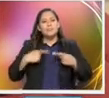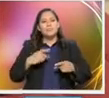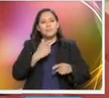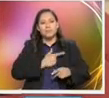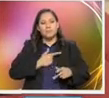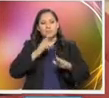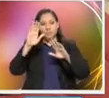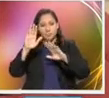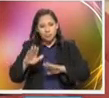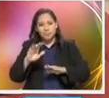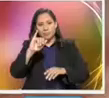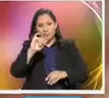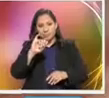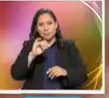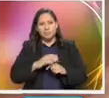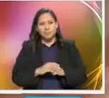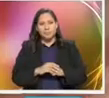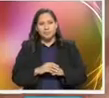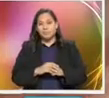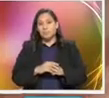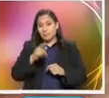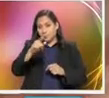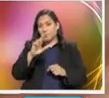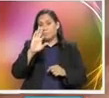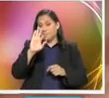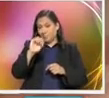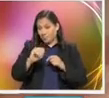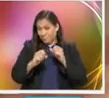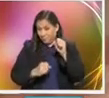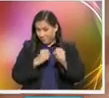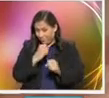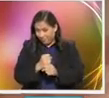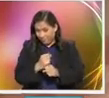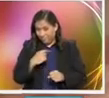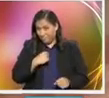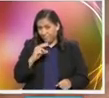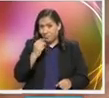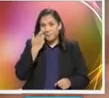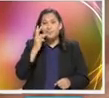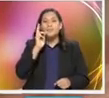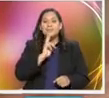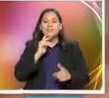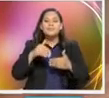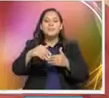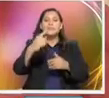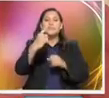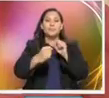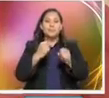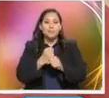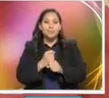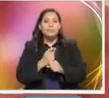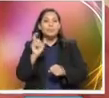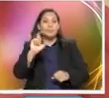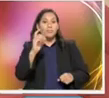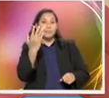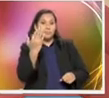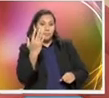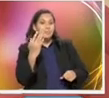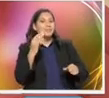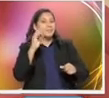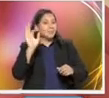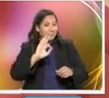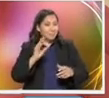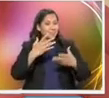Sí, exactamente. Bueno, y yo no quiero ver, o sea, estás hablando de 49 años, yo no quiero ver lo que va a pasar en un año cuando se cumplan los 50. Seguramente va a haber